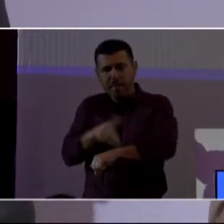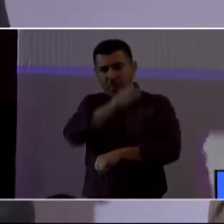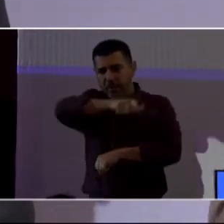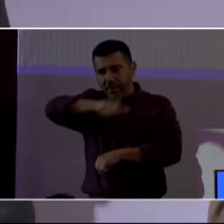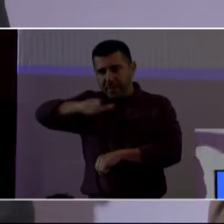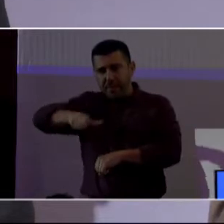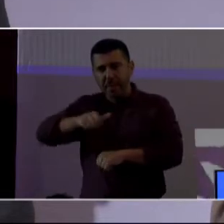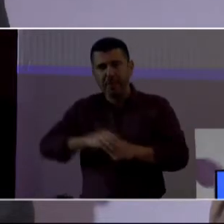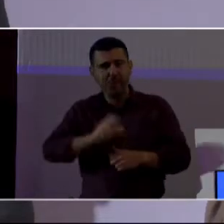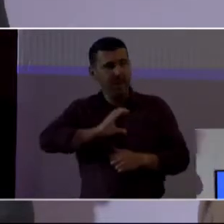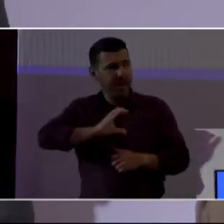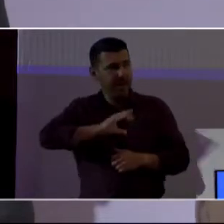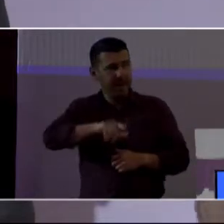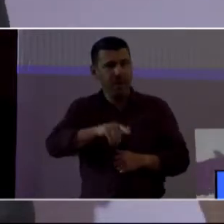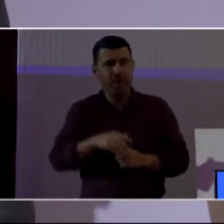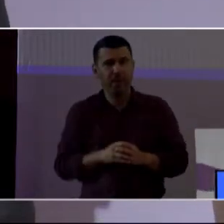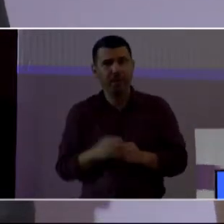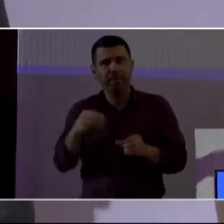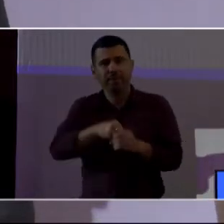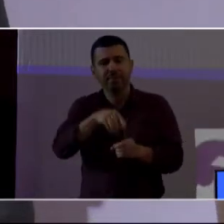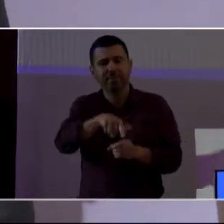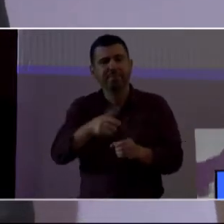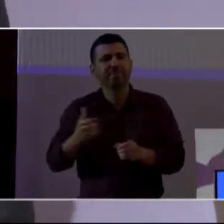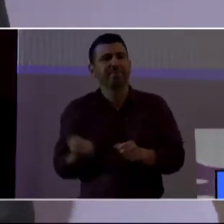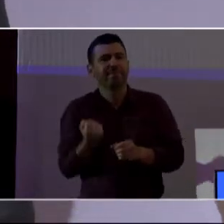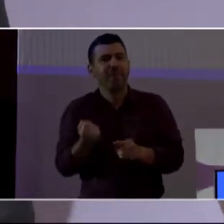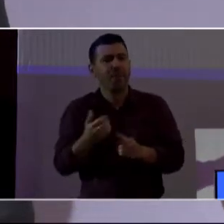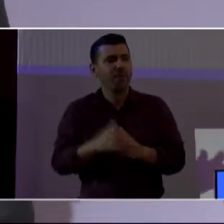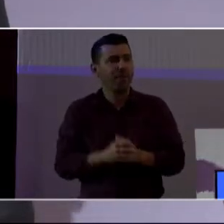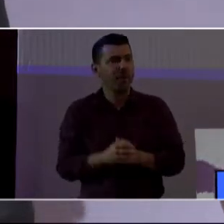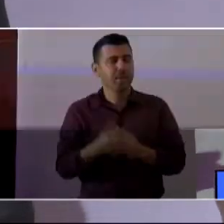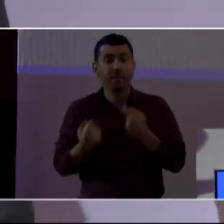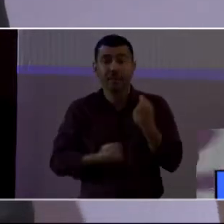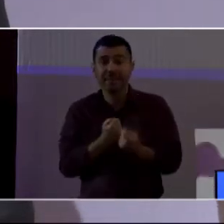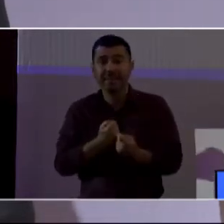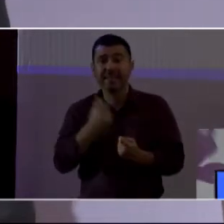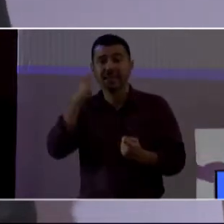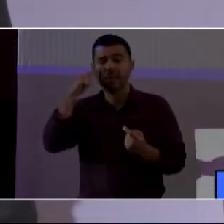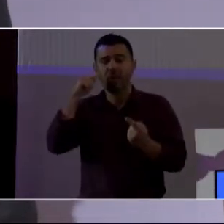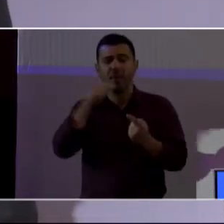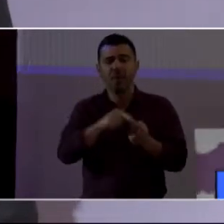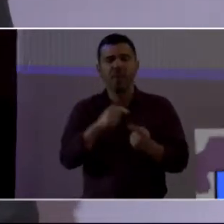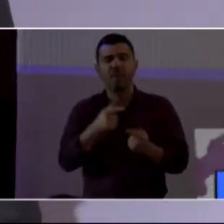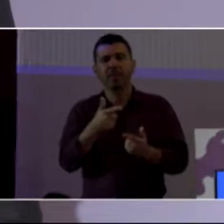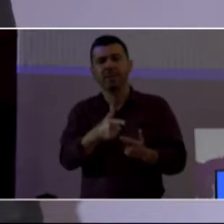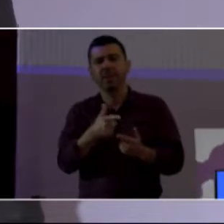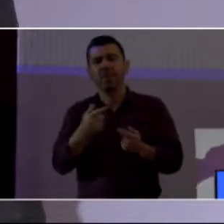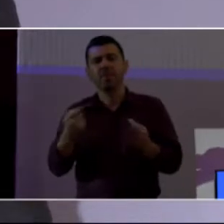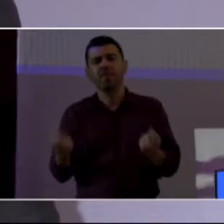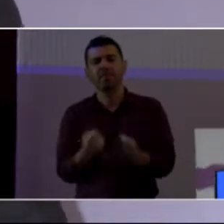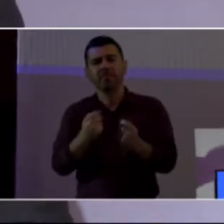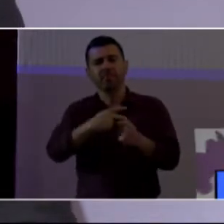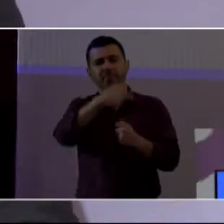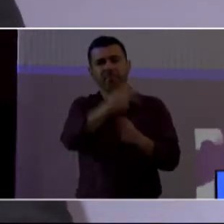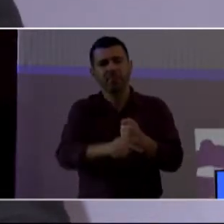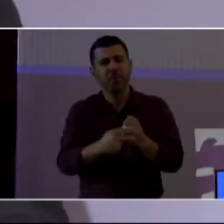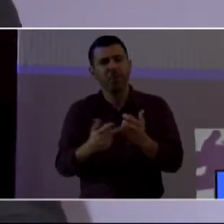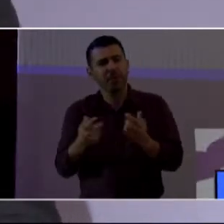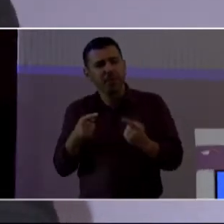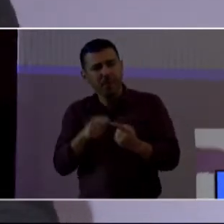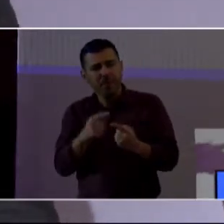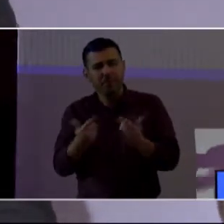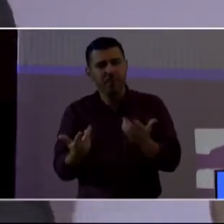del departamento. Eso significa que nuestra proyección y nuestro trabajo va dedicado no solamente a garantizar la reincorporación